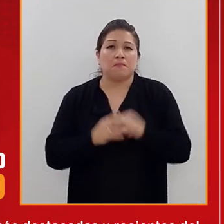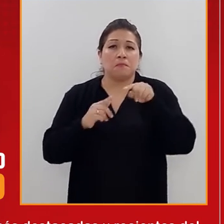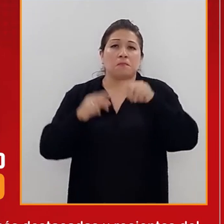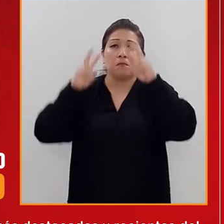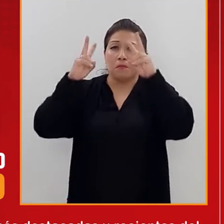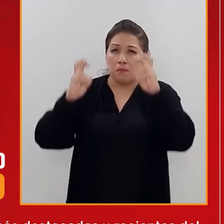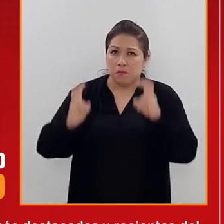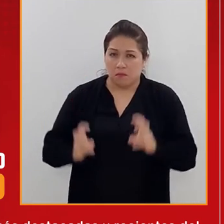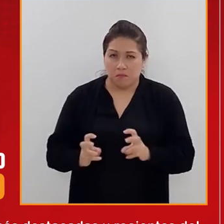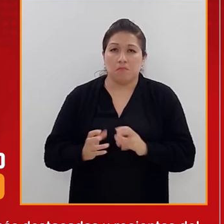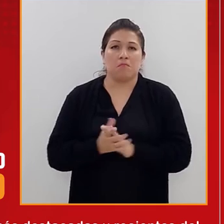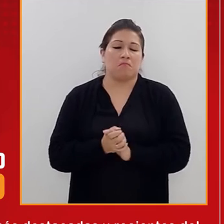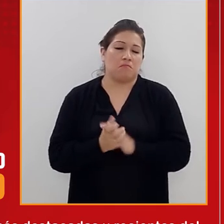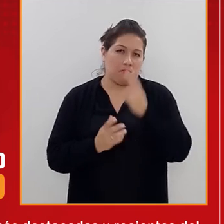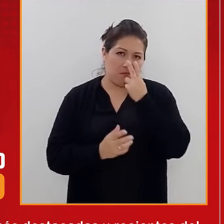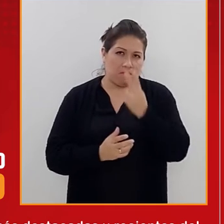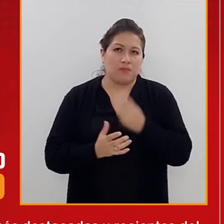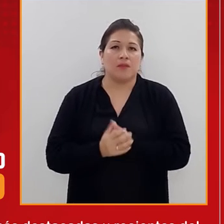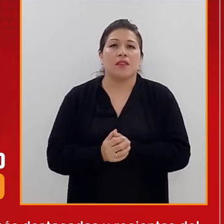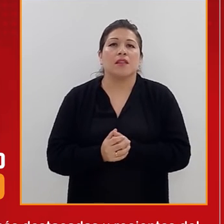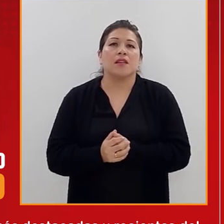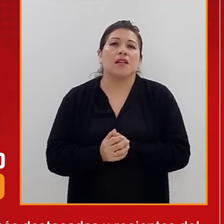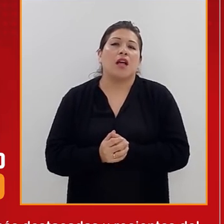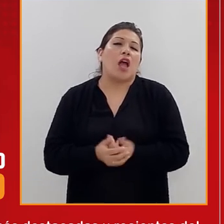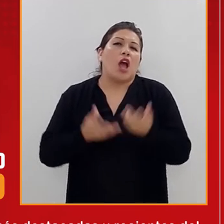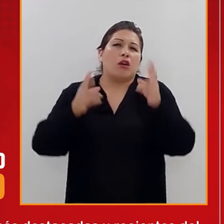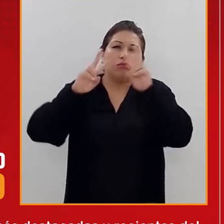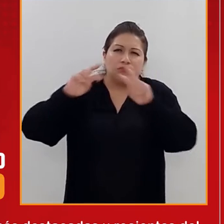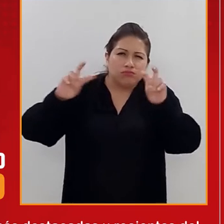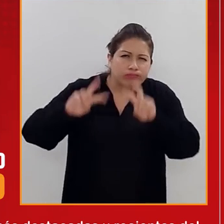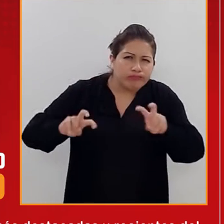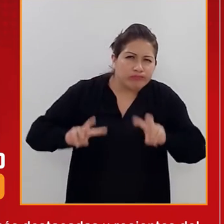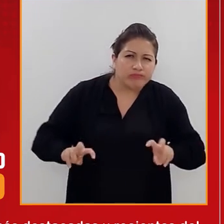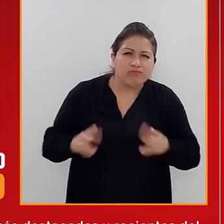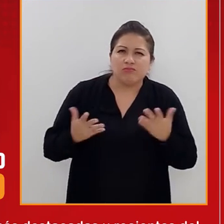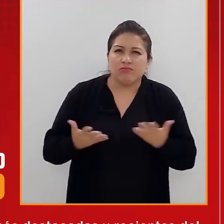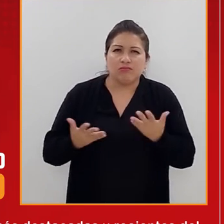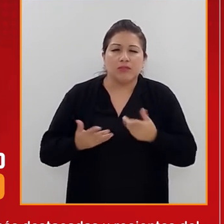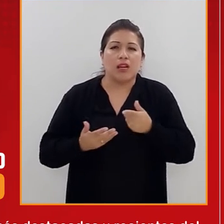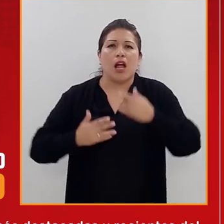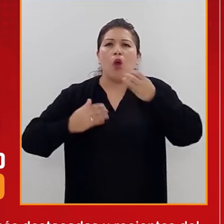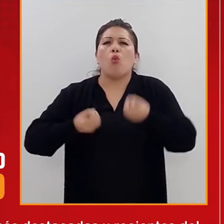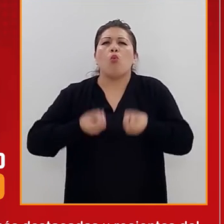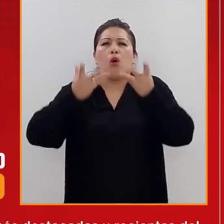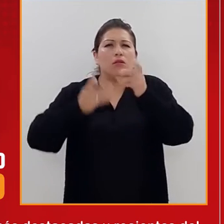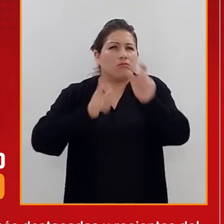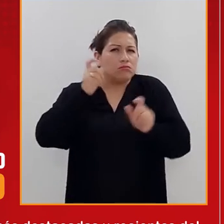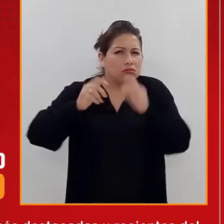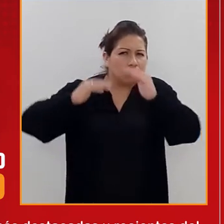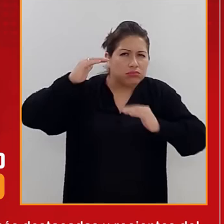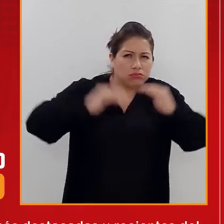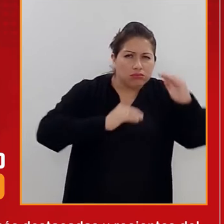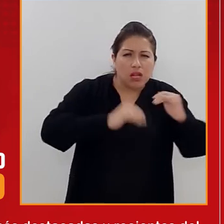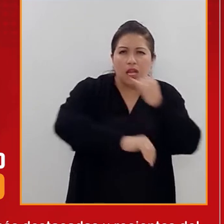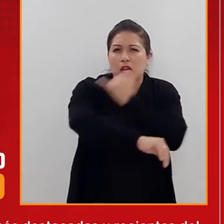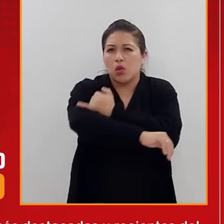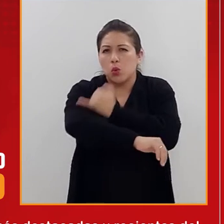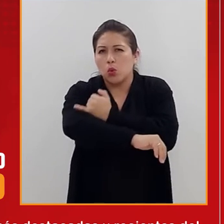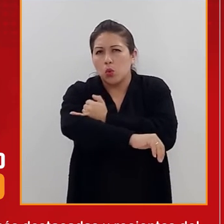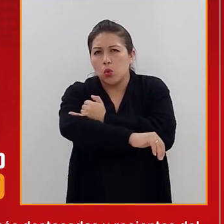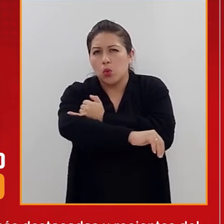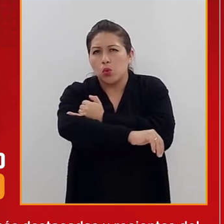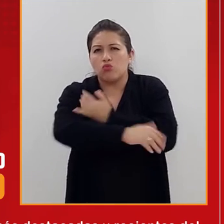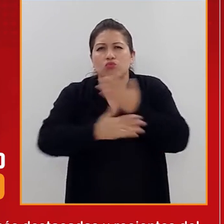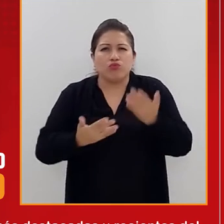CONADIS, agrupadas en torno a los siguientes ejes: repositorio de investigaciones, estadísticas,